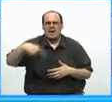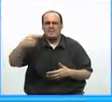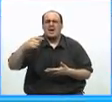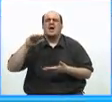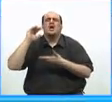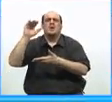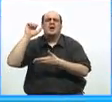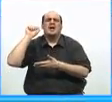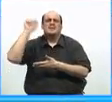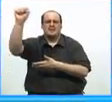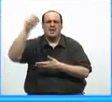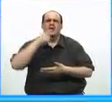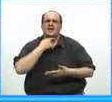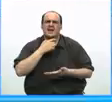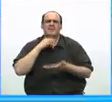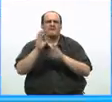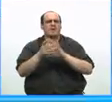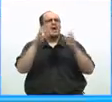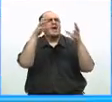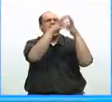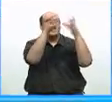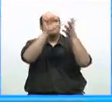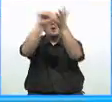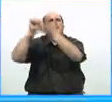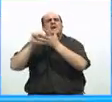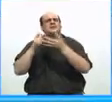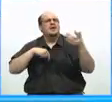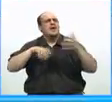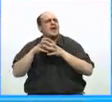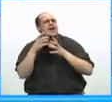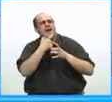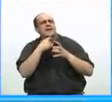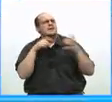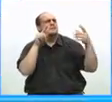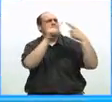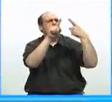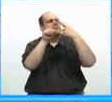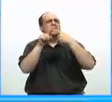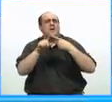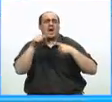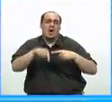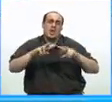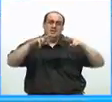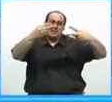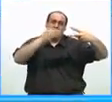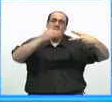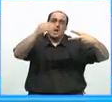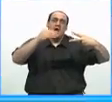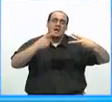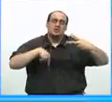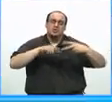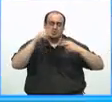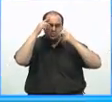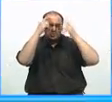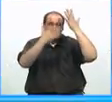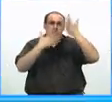ser muy muy productivo para el club y para para nosotros los jugadores y y después tenemos una semifinal de copa que tenemos mucha ilusión